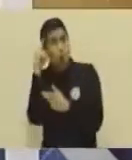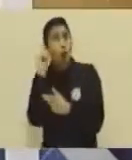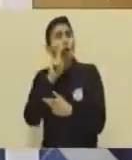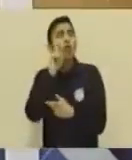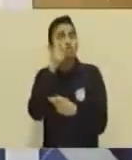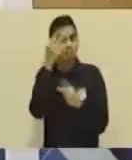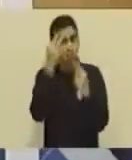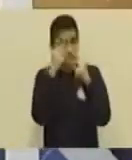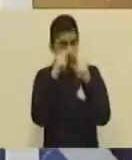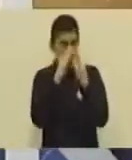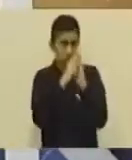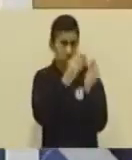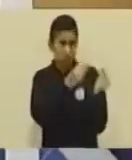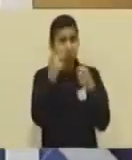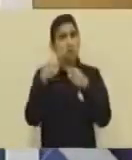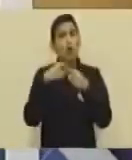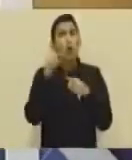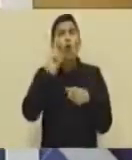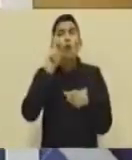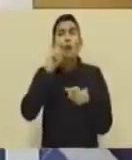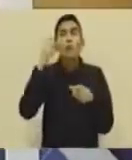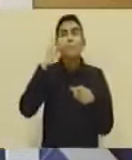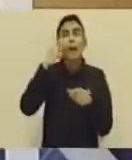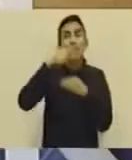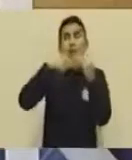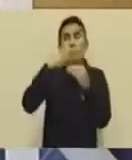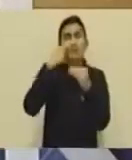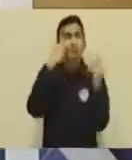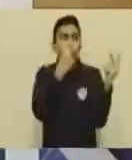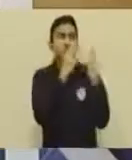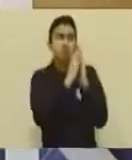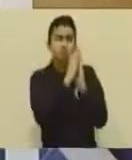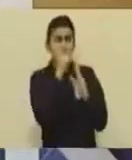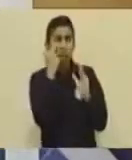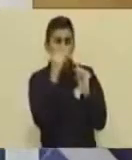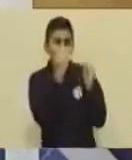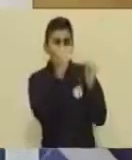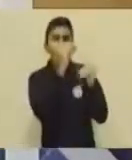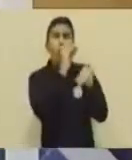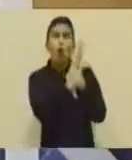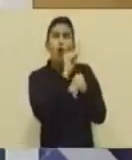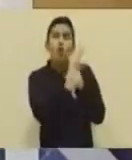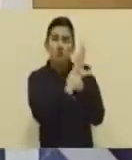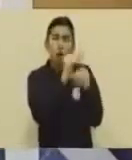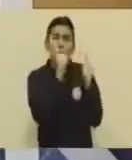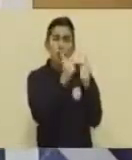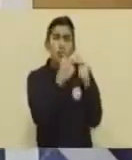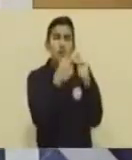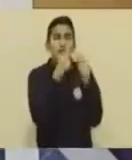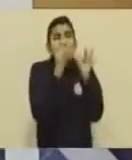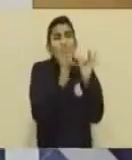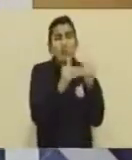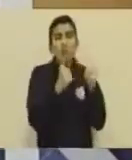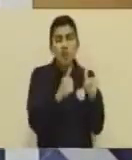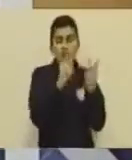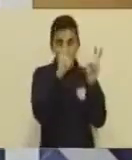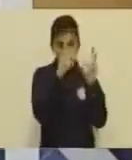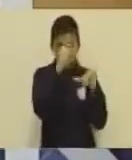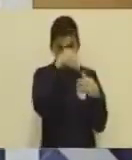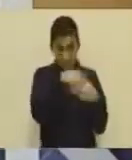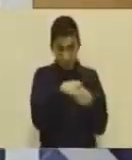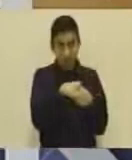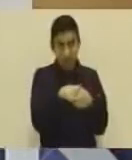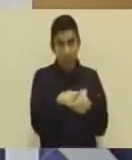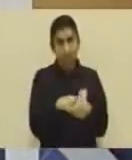incluso padres de familia que pueden estar viendo eso y que sepan tratar estos temas que son bastante importantes en los